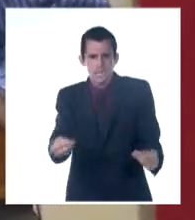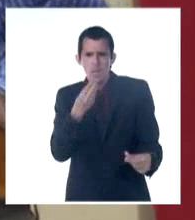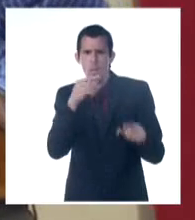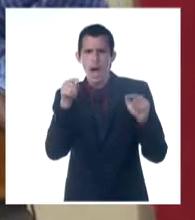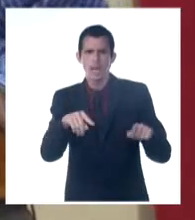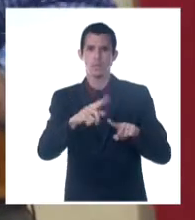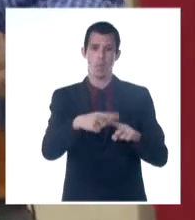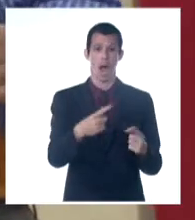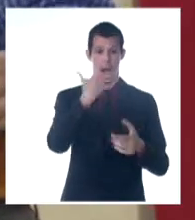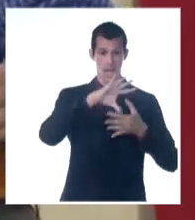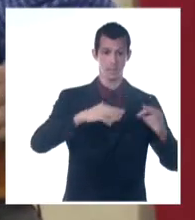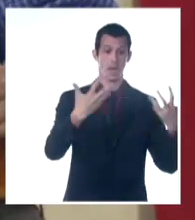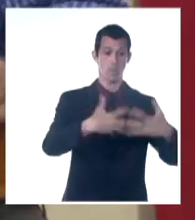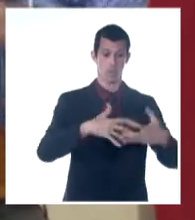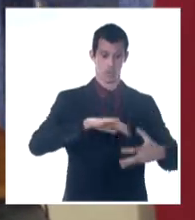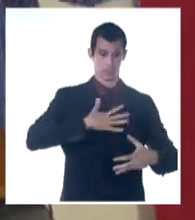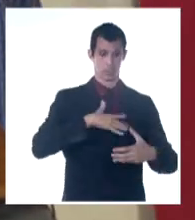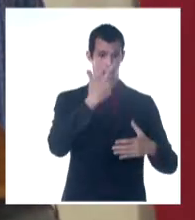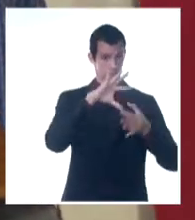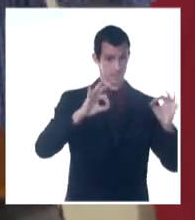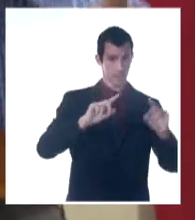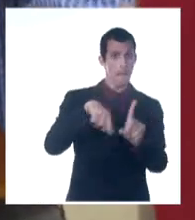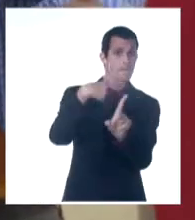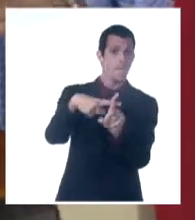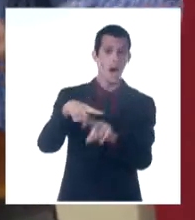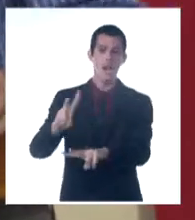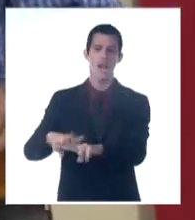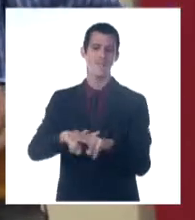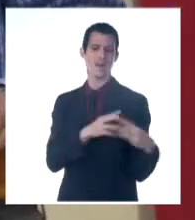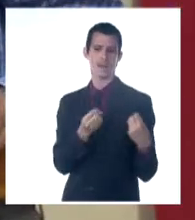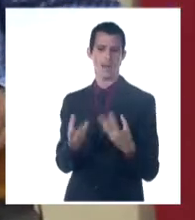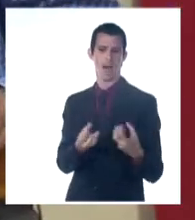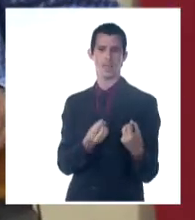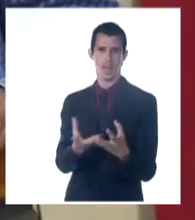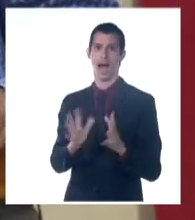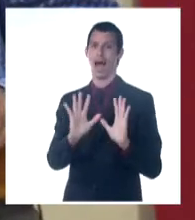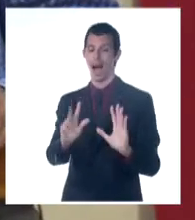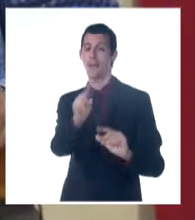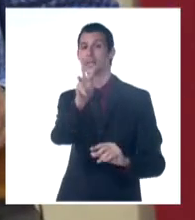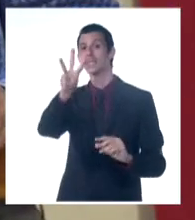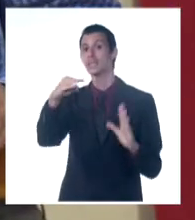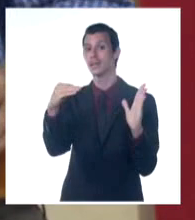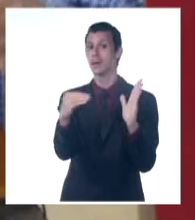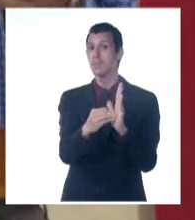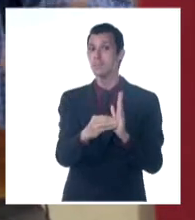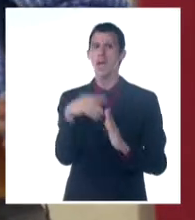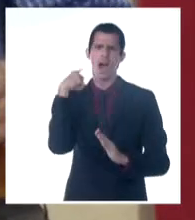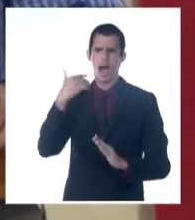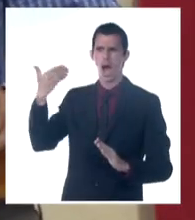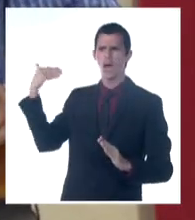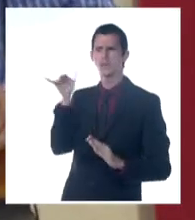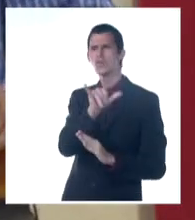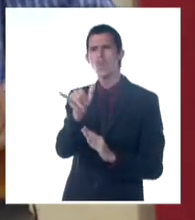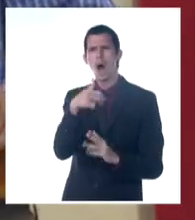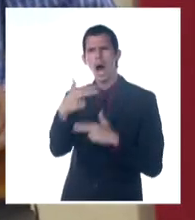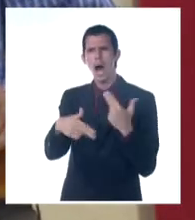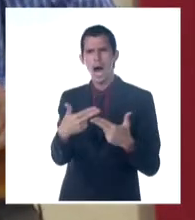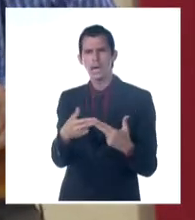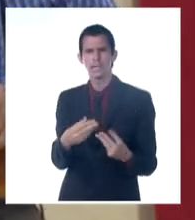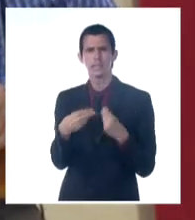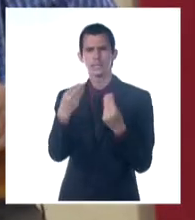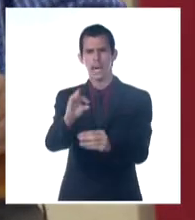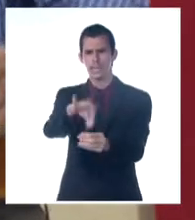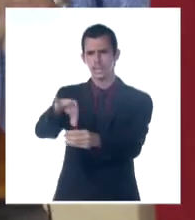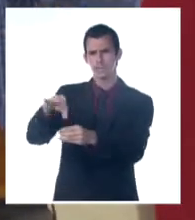Habana. De esas 23.000 hectáreas, durante los 2 años anteriores, se habían recuperado, incrementado en la